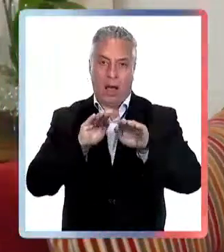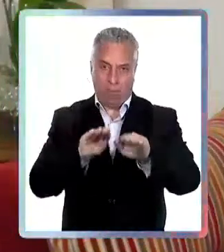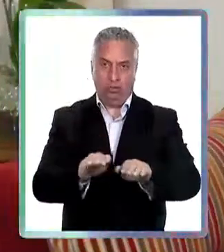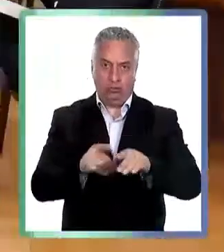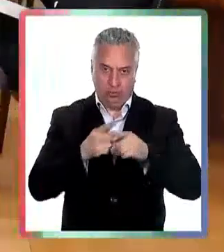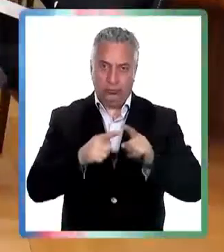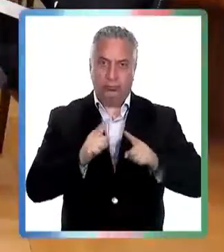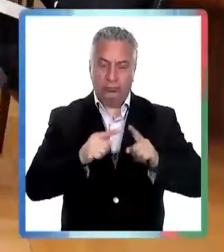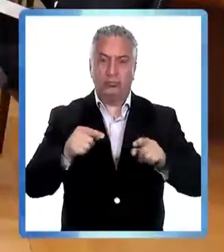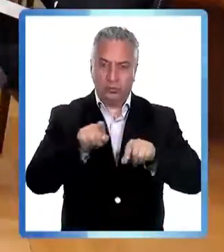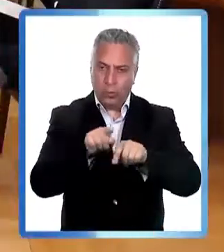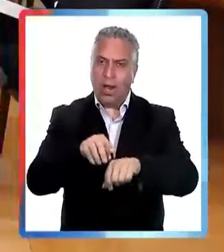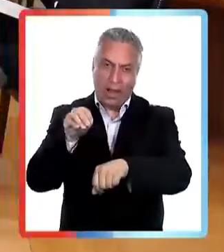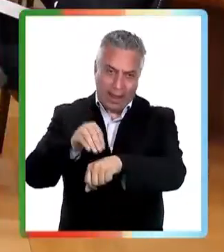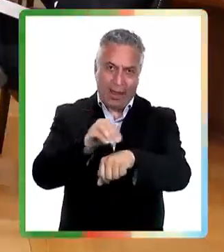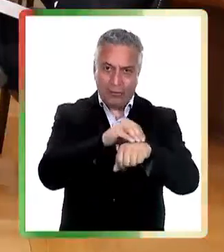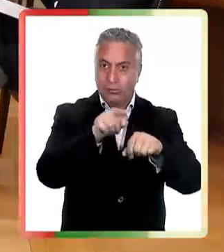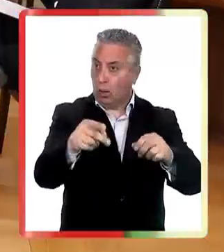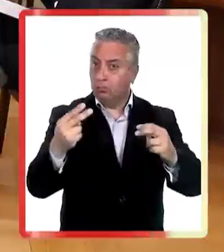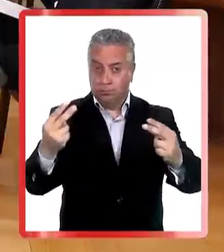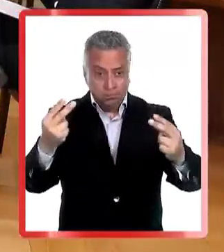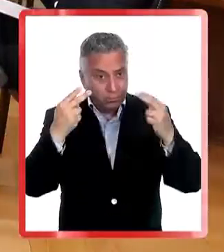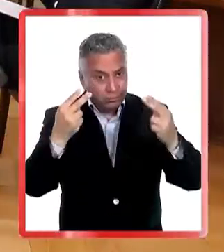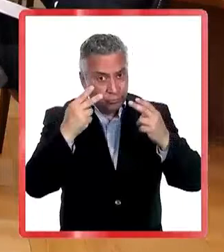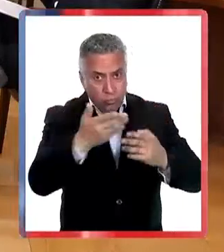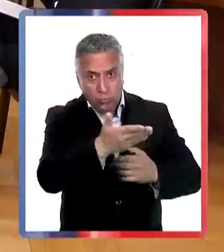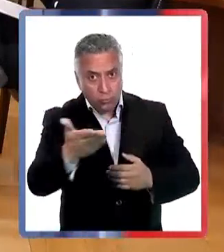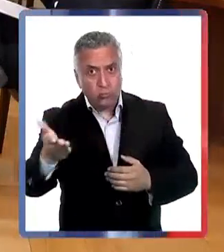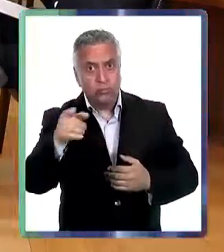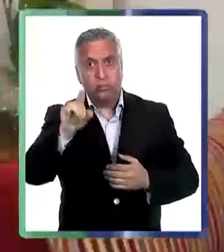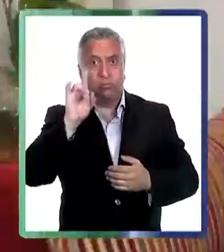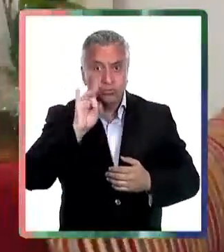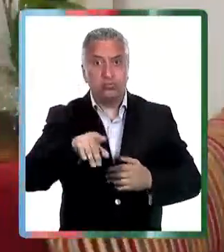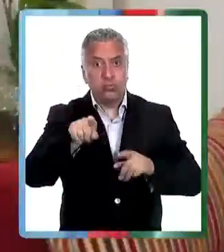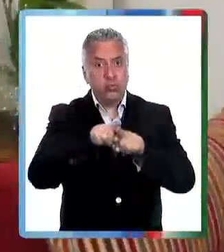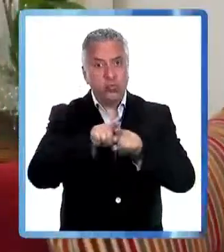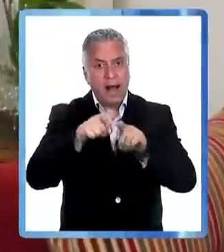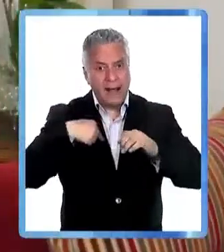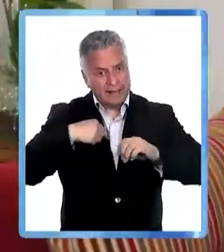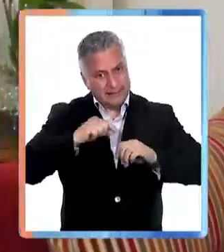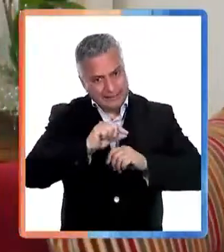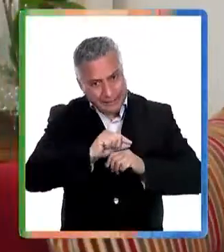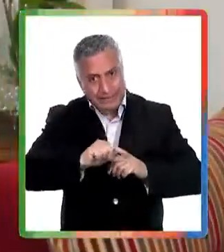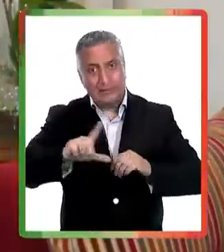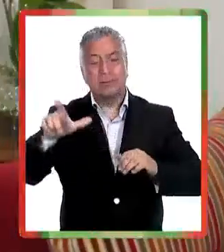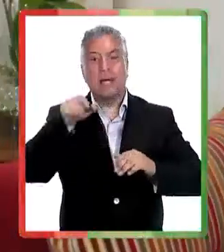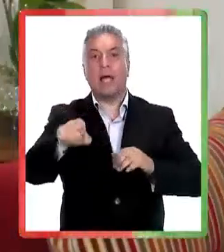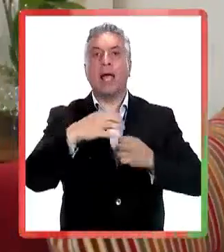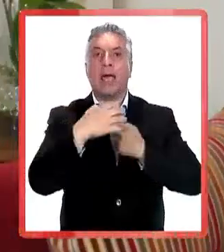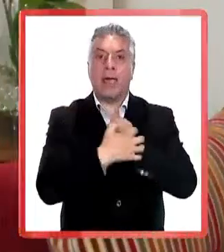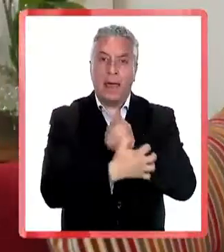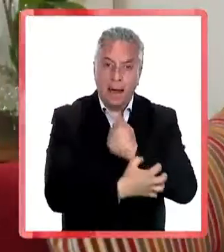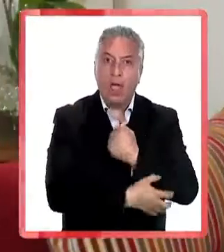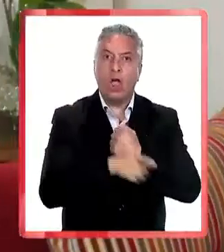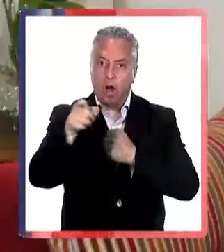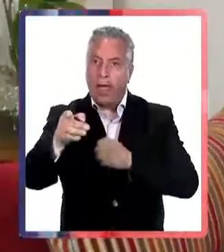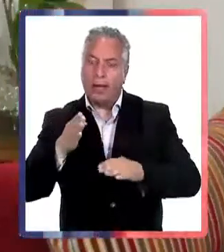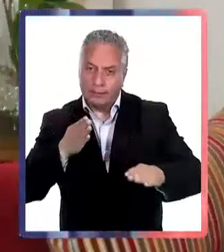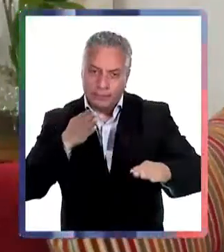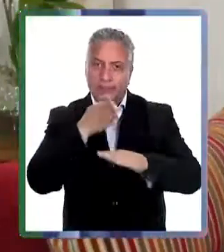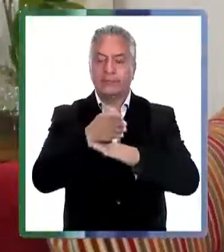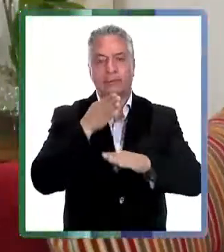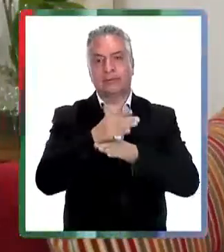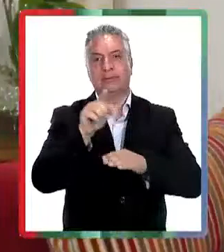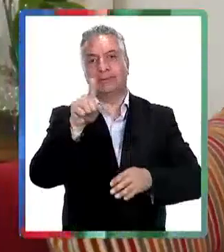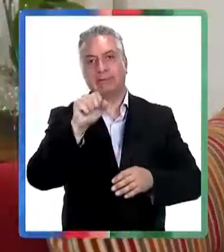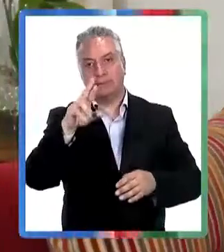apoyo, y por eso llamo a todas las personas que nos estén escuchando y que tengan su emprendimiento, que en sus regiones se